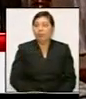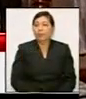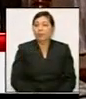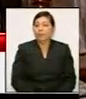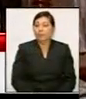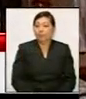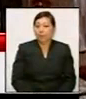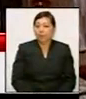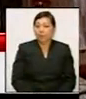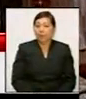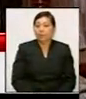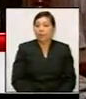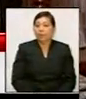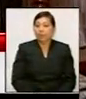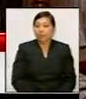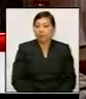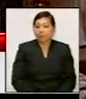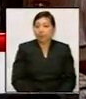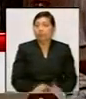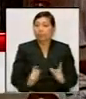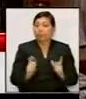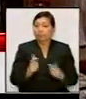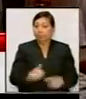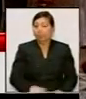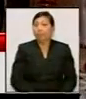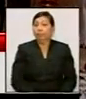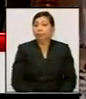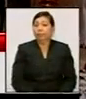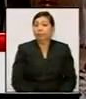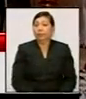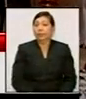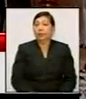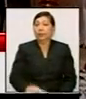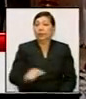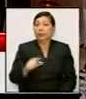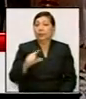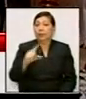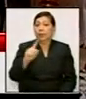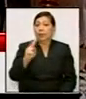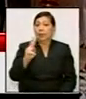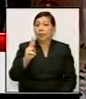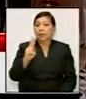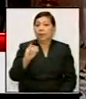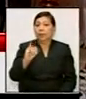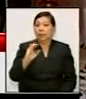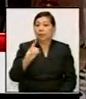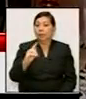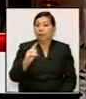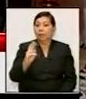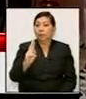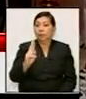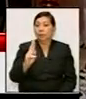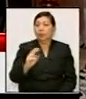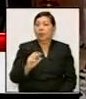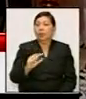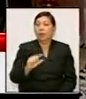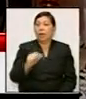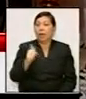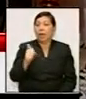Villa, el congresista Víctor Andrés García Belaonde y también el congresista Johnny